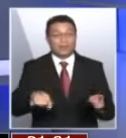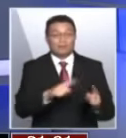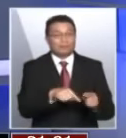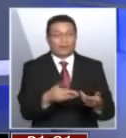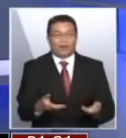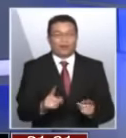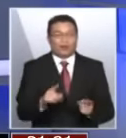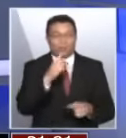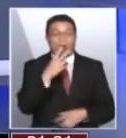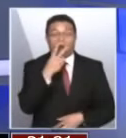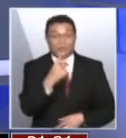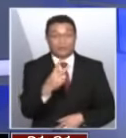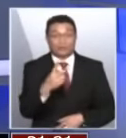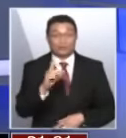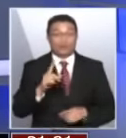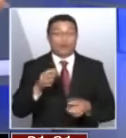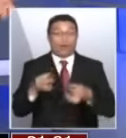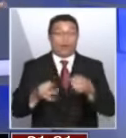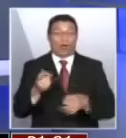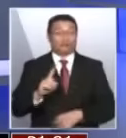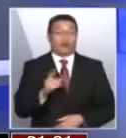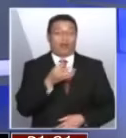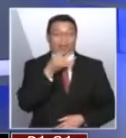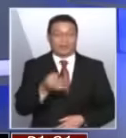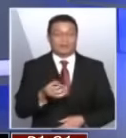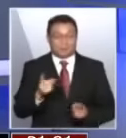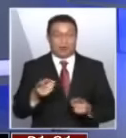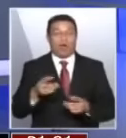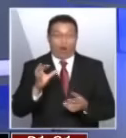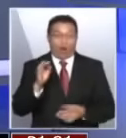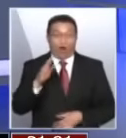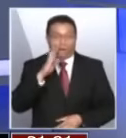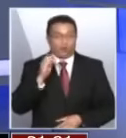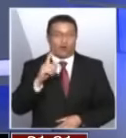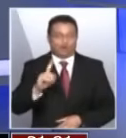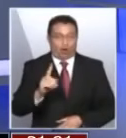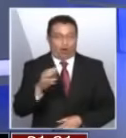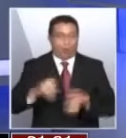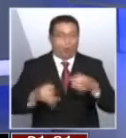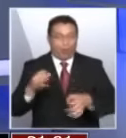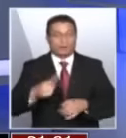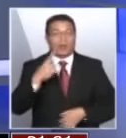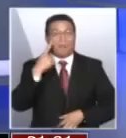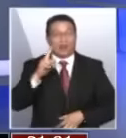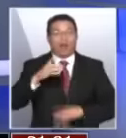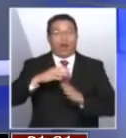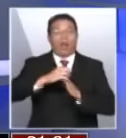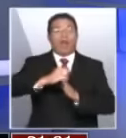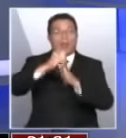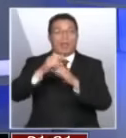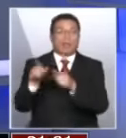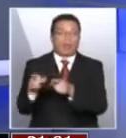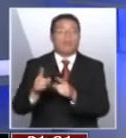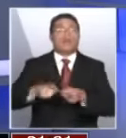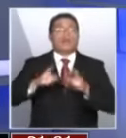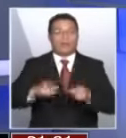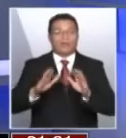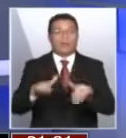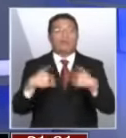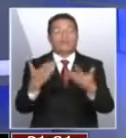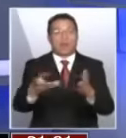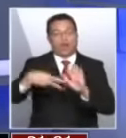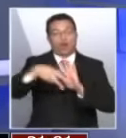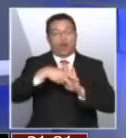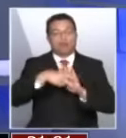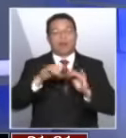porque, lo vimos, no es juez. Y los presidentes efectivamente no son jueces, eso es cierto, pero sí son líderes. Deben dar normas políticas